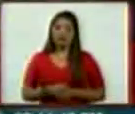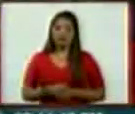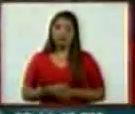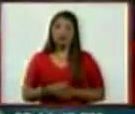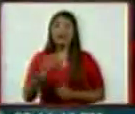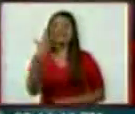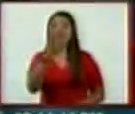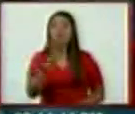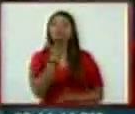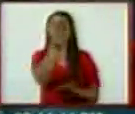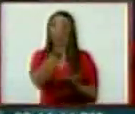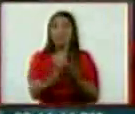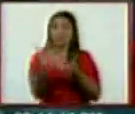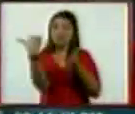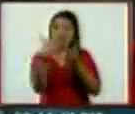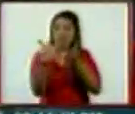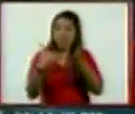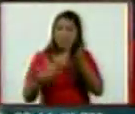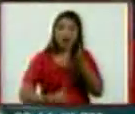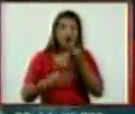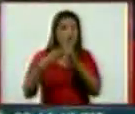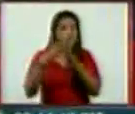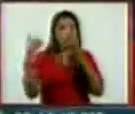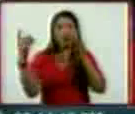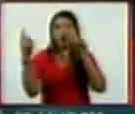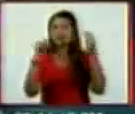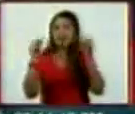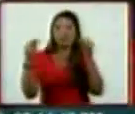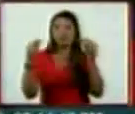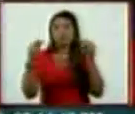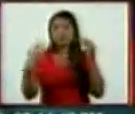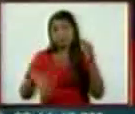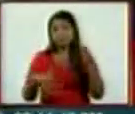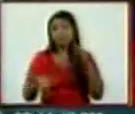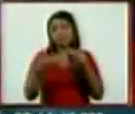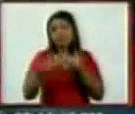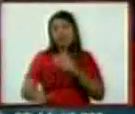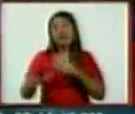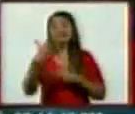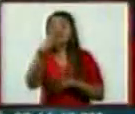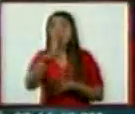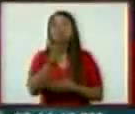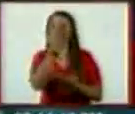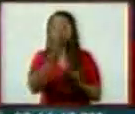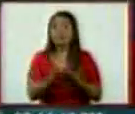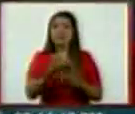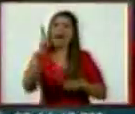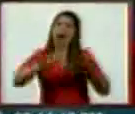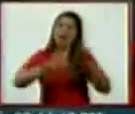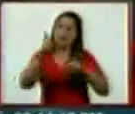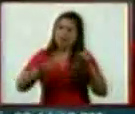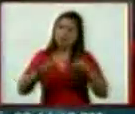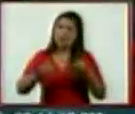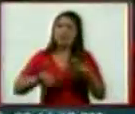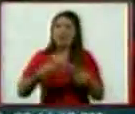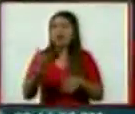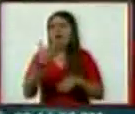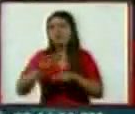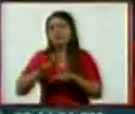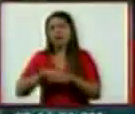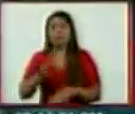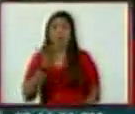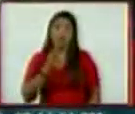50 propuestas se recogieron en toda una discusión bastante larga. De las 50 propuestas hay algunas que ya se pueden ir anunciando. Por